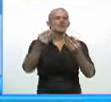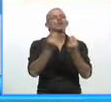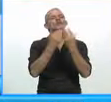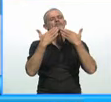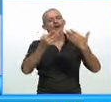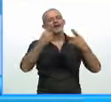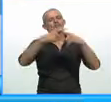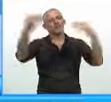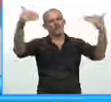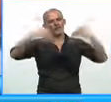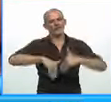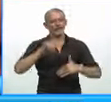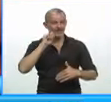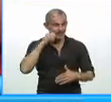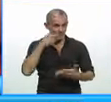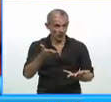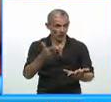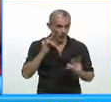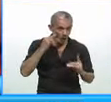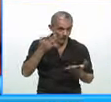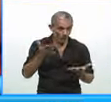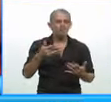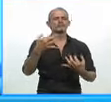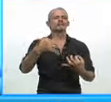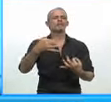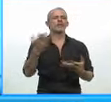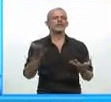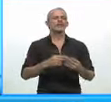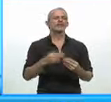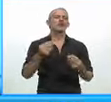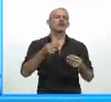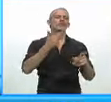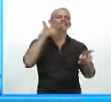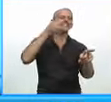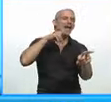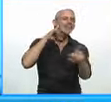muchas gracias por haber venido, la pasamos muy bien. ¿Estuvieron cómodos? Sí. Bueno, ahí estaban Santi